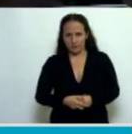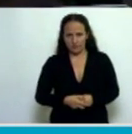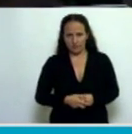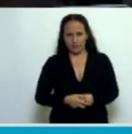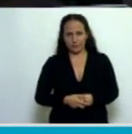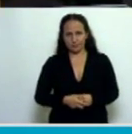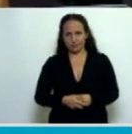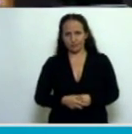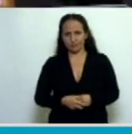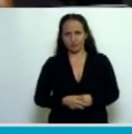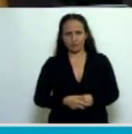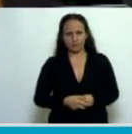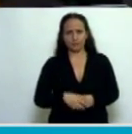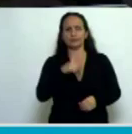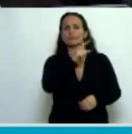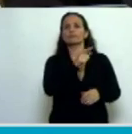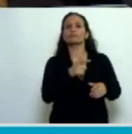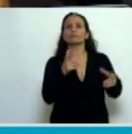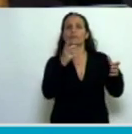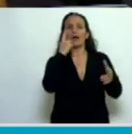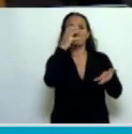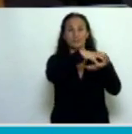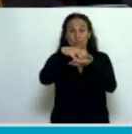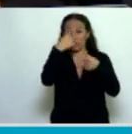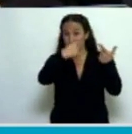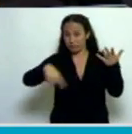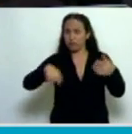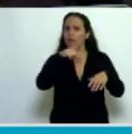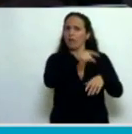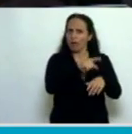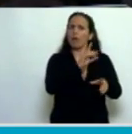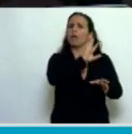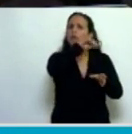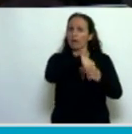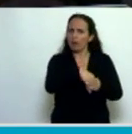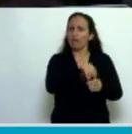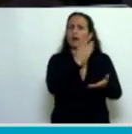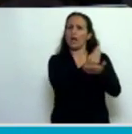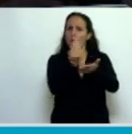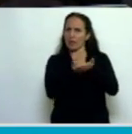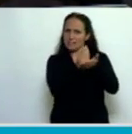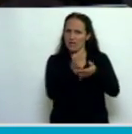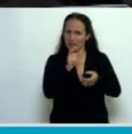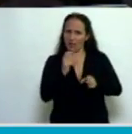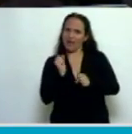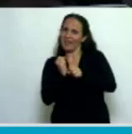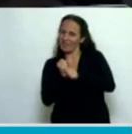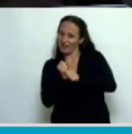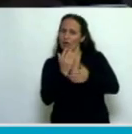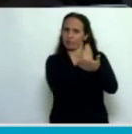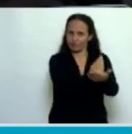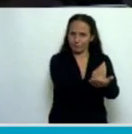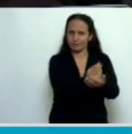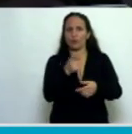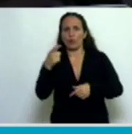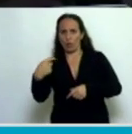el Consejo del Fondo de Garantía de Sustentabilidad, que decía, incluye representantes de trabajadores, de jubilados,